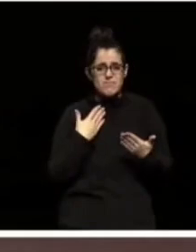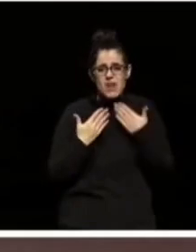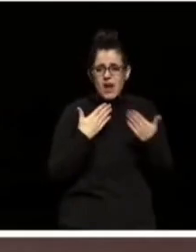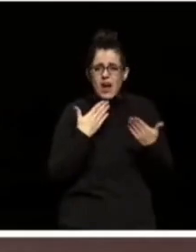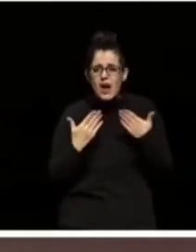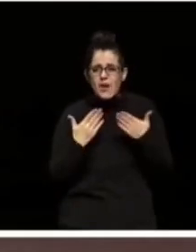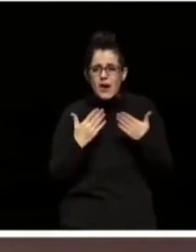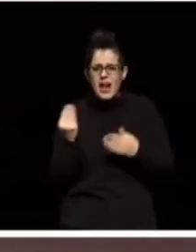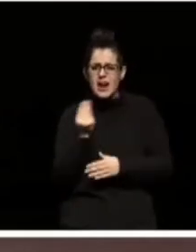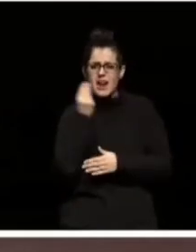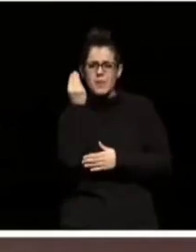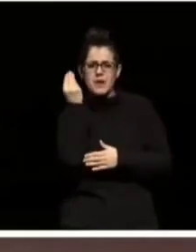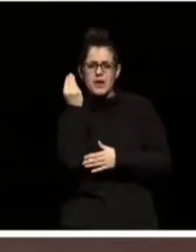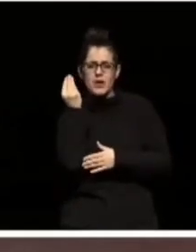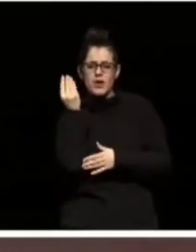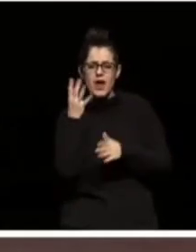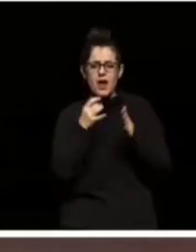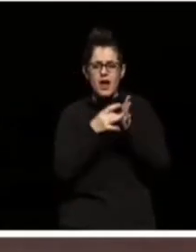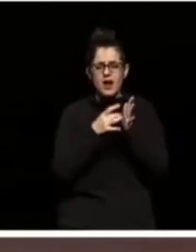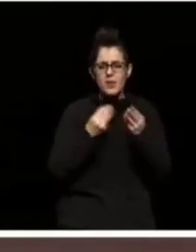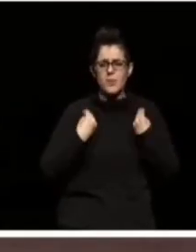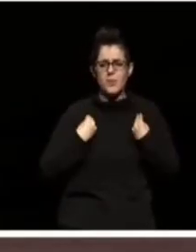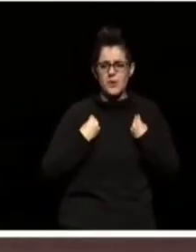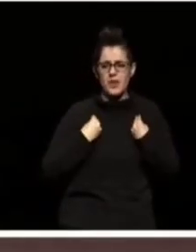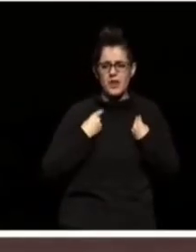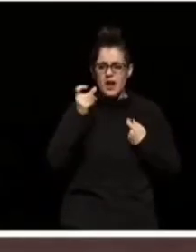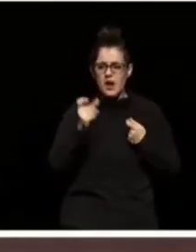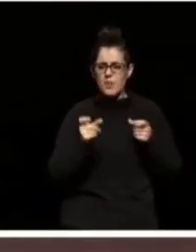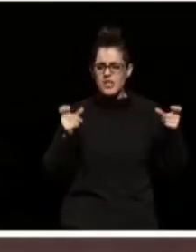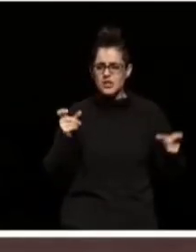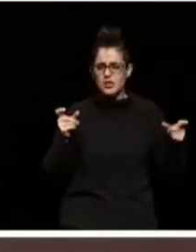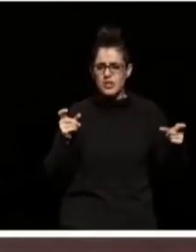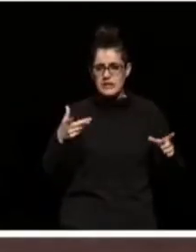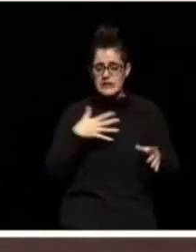de la gente. Yo quiero señalarlo porque es importante para el proyecto de Sumar.